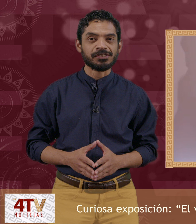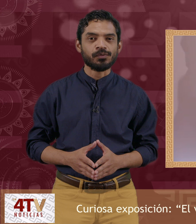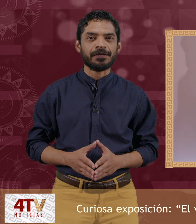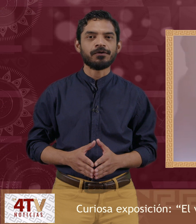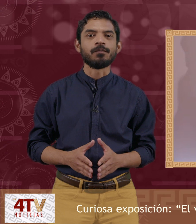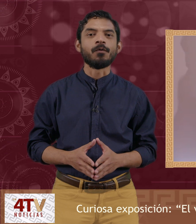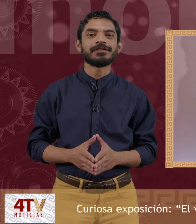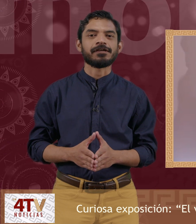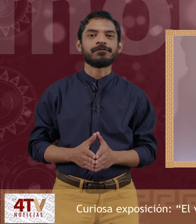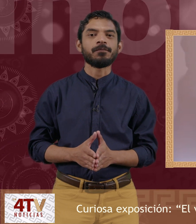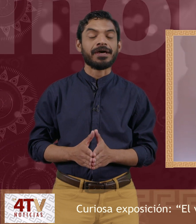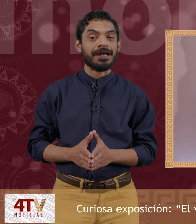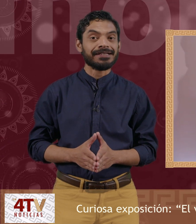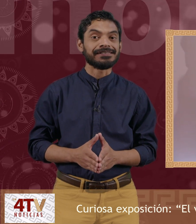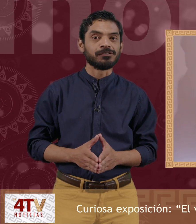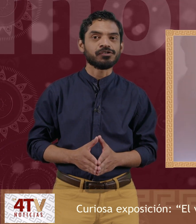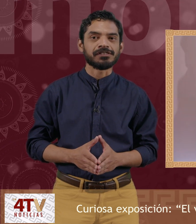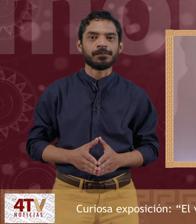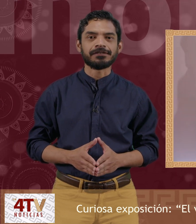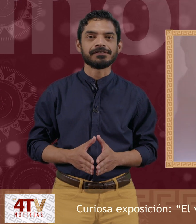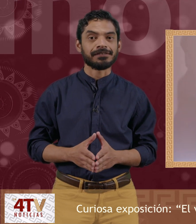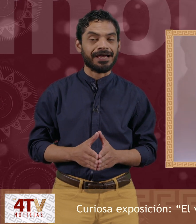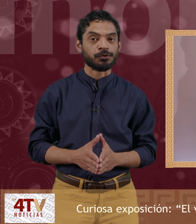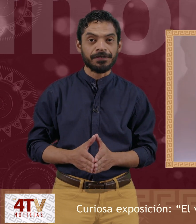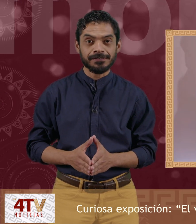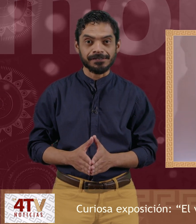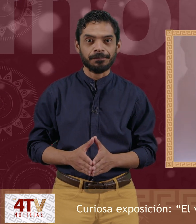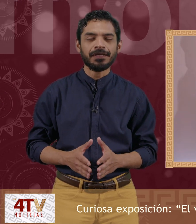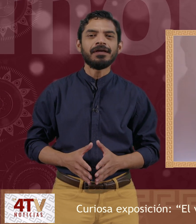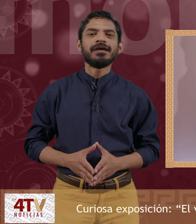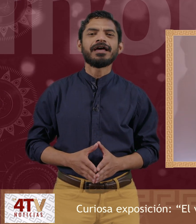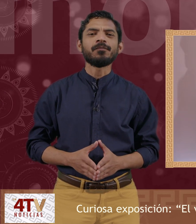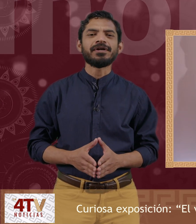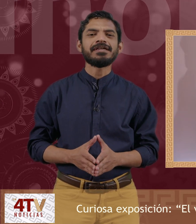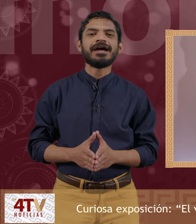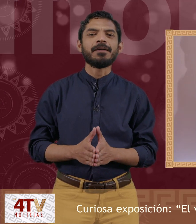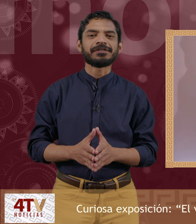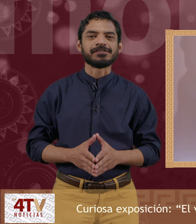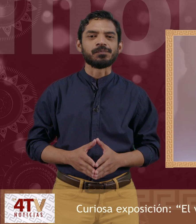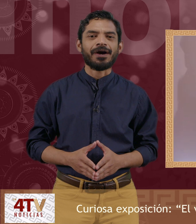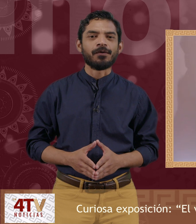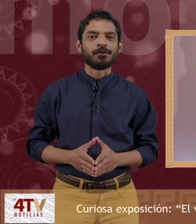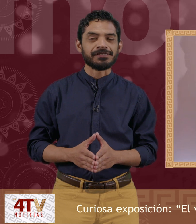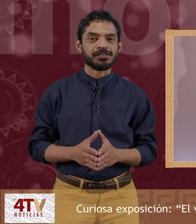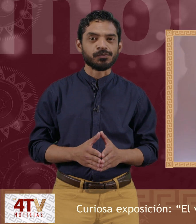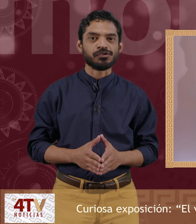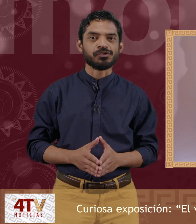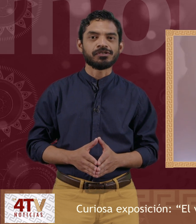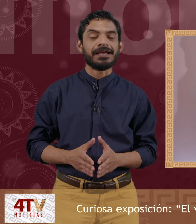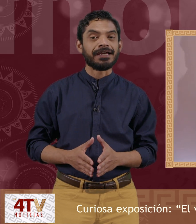diseño de vestuario como un desafío para las y los intérpretes de teatro y danza. La compañía ha participado con